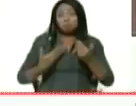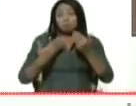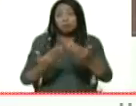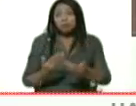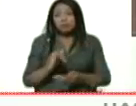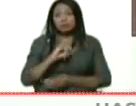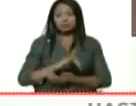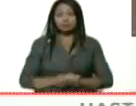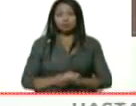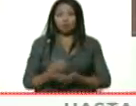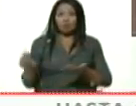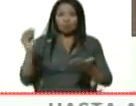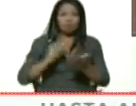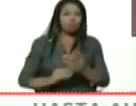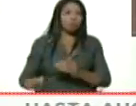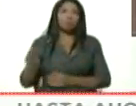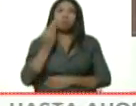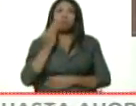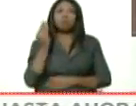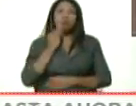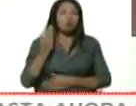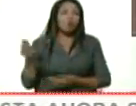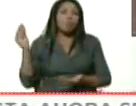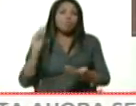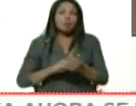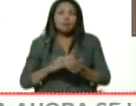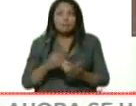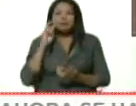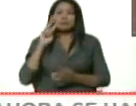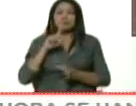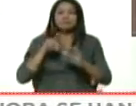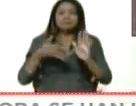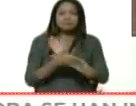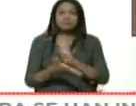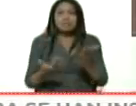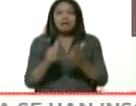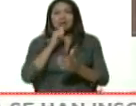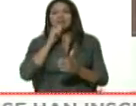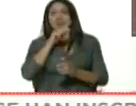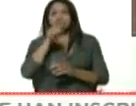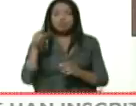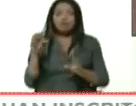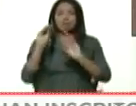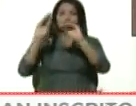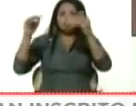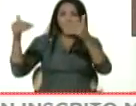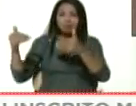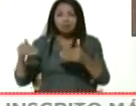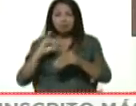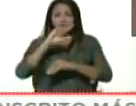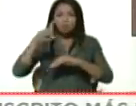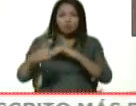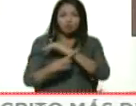Comete otra imbecilidad más para ver a quién te manda Guaidó para allá.